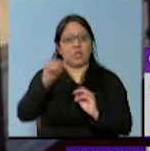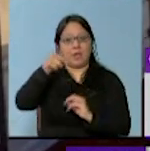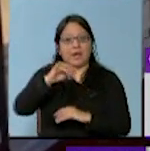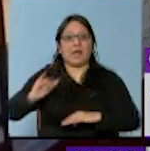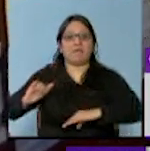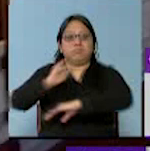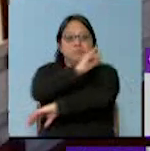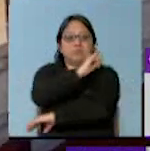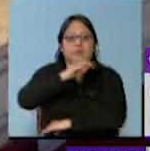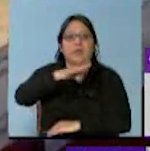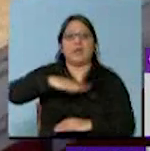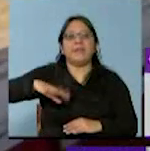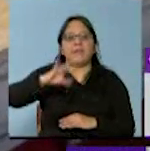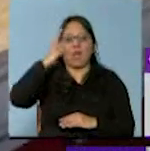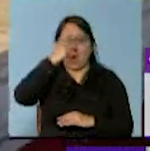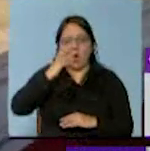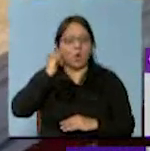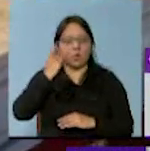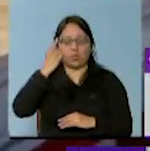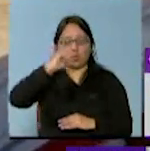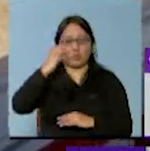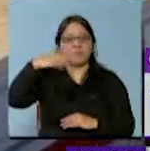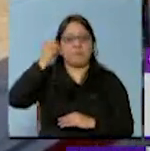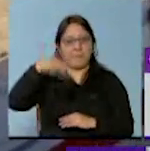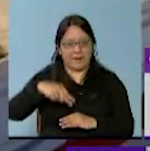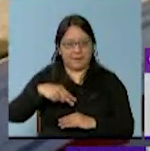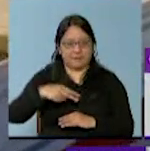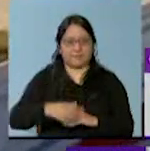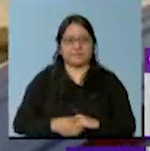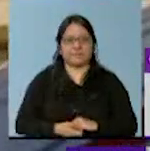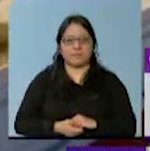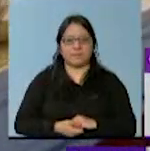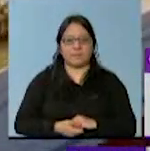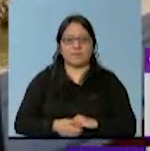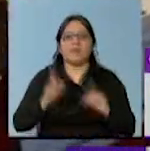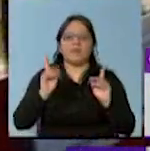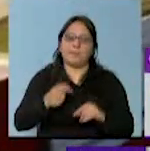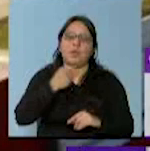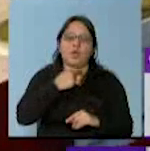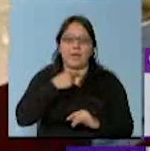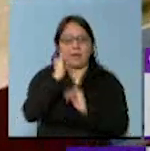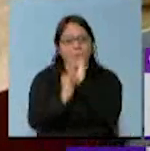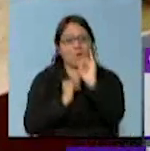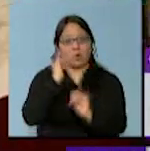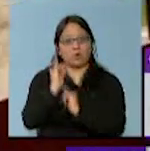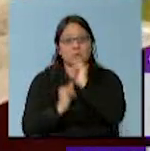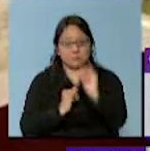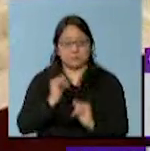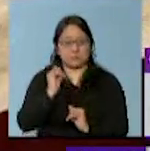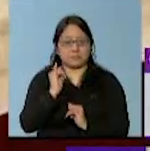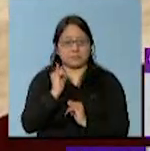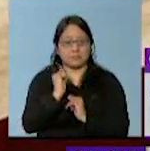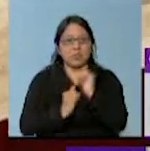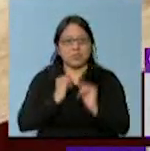internacional horacio guzmán y también queremos ir contando de que está previsto que